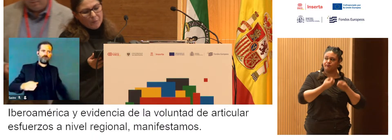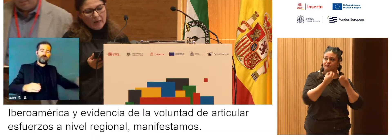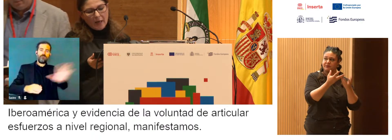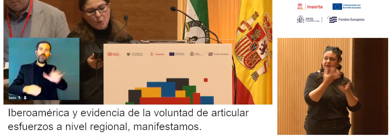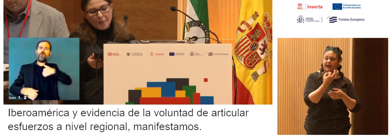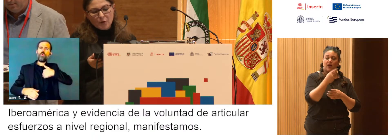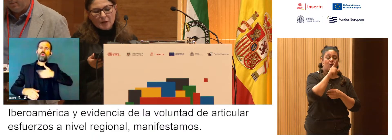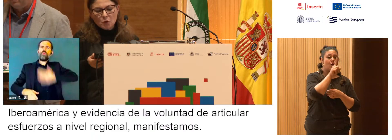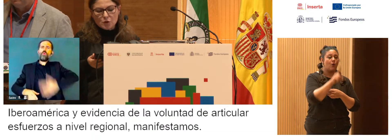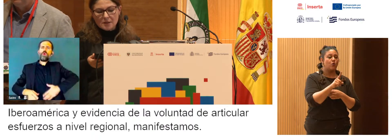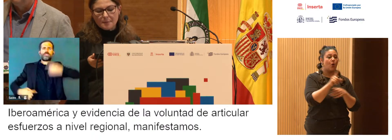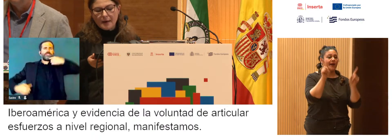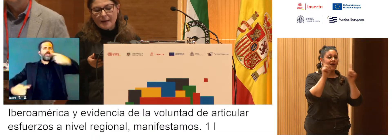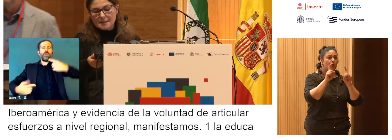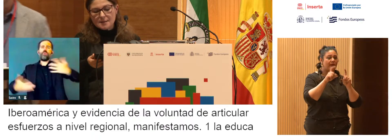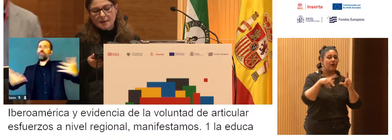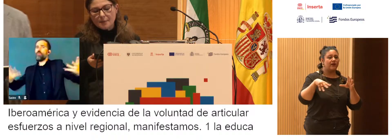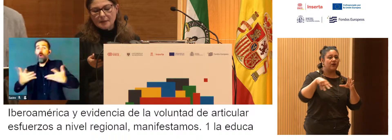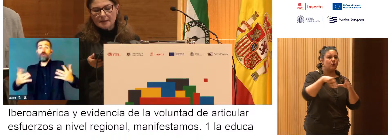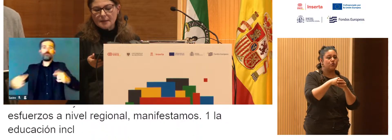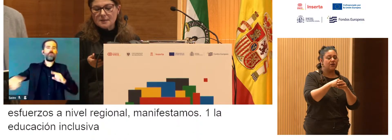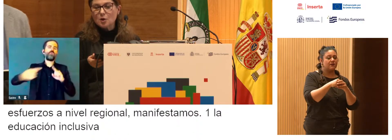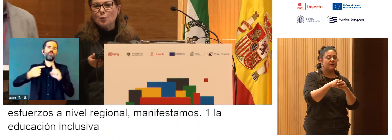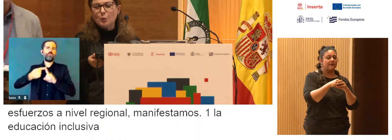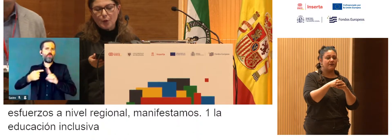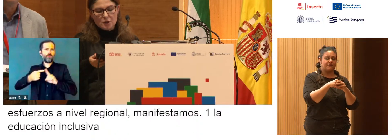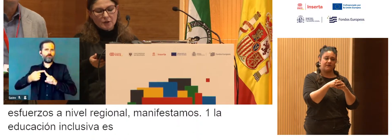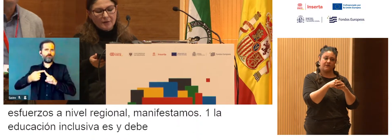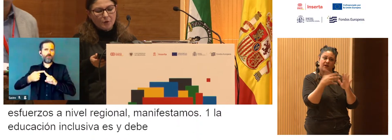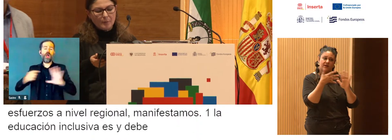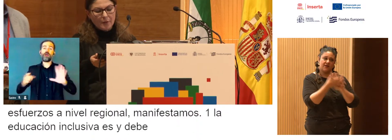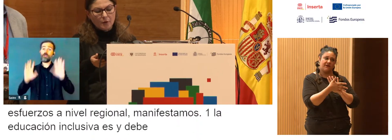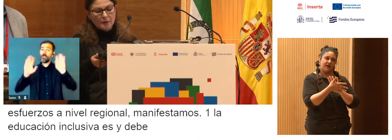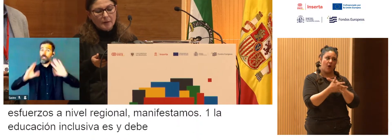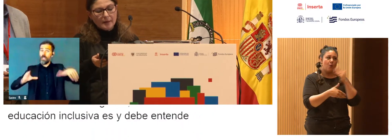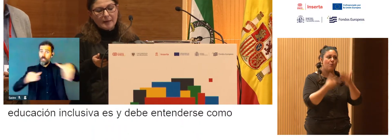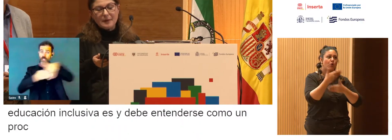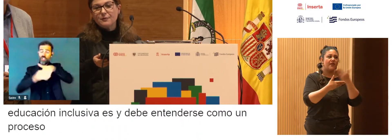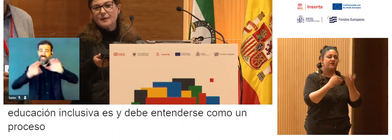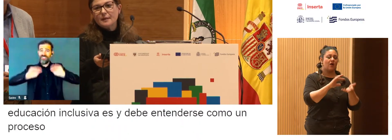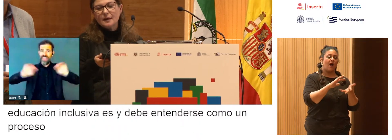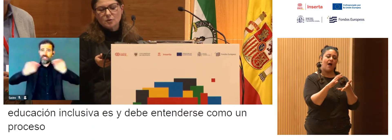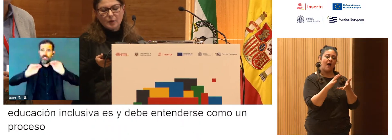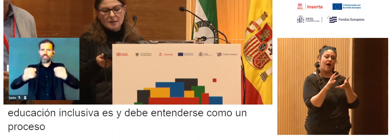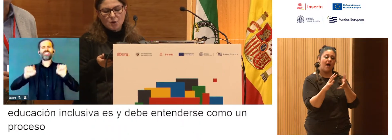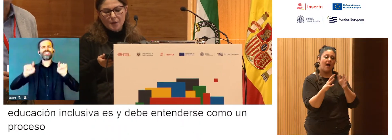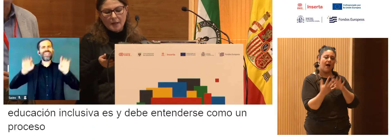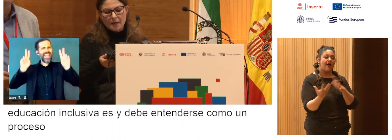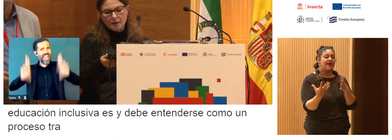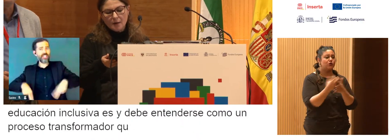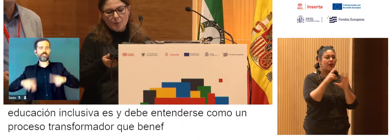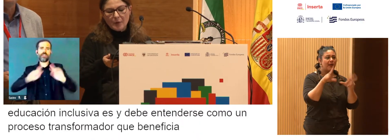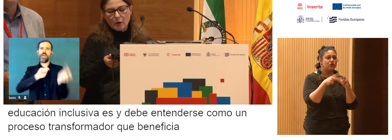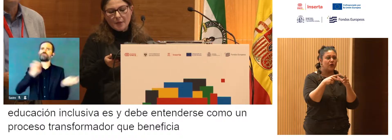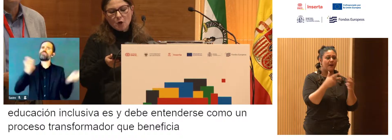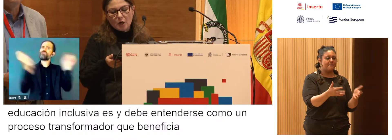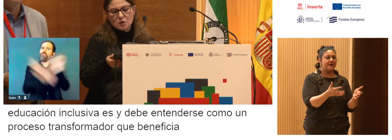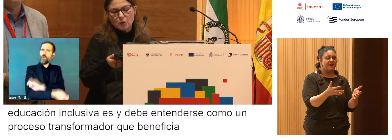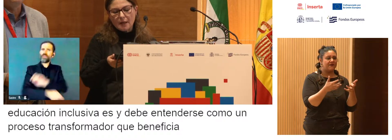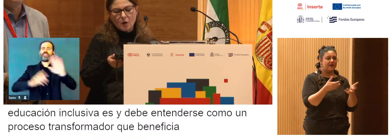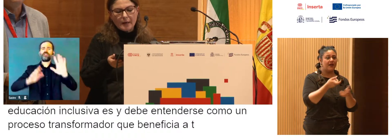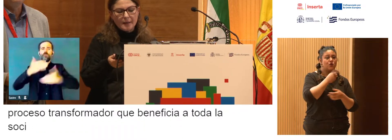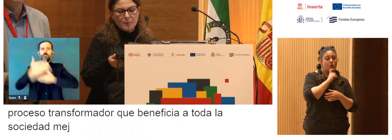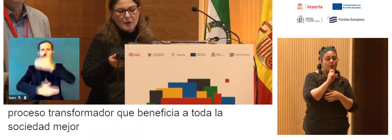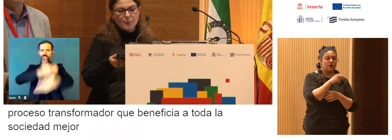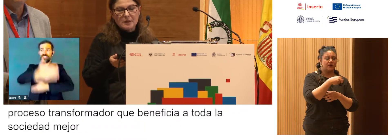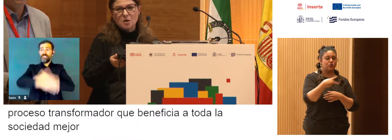1. La educación inclusiva es y debe entenderse como un proceso transformador que beneficia a toda la sociedad, mejorando los